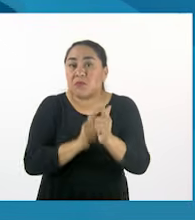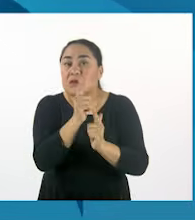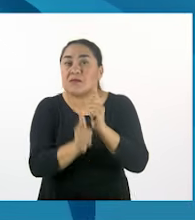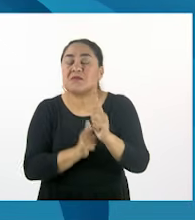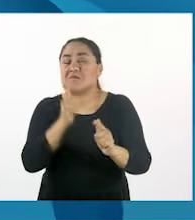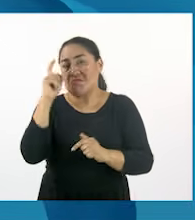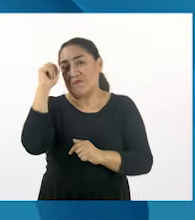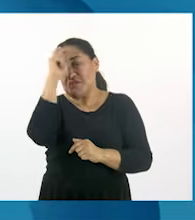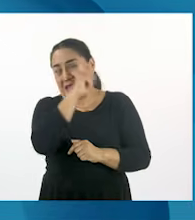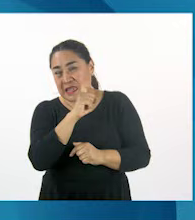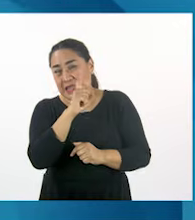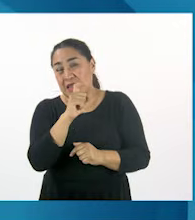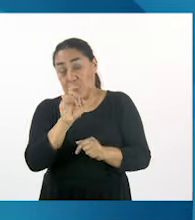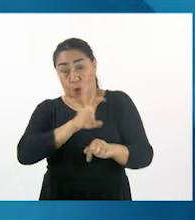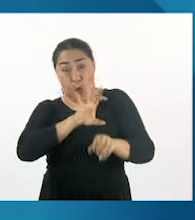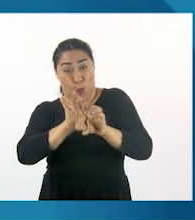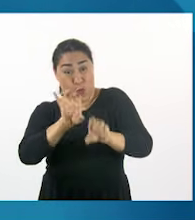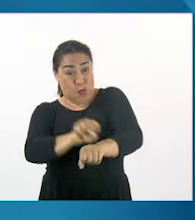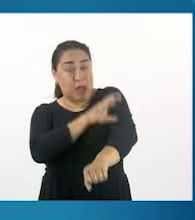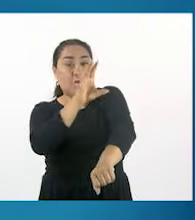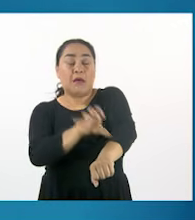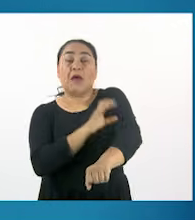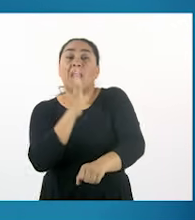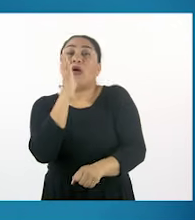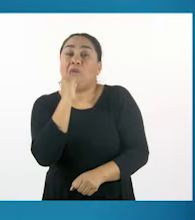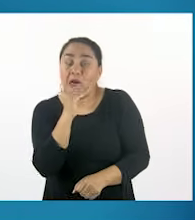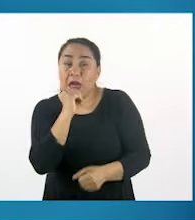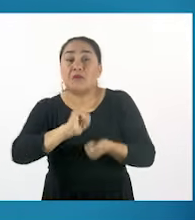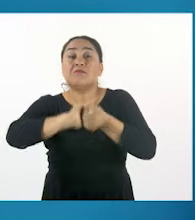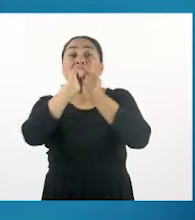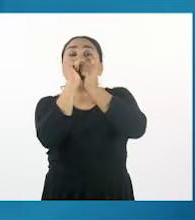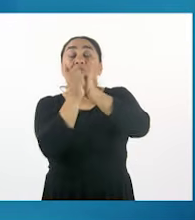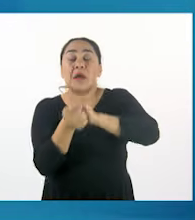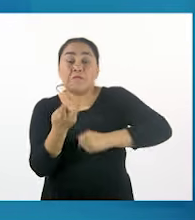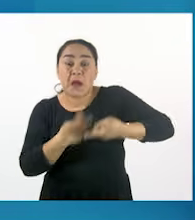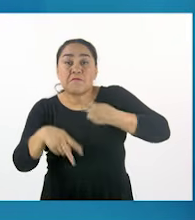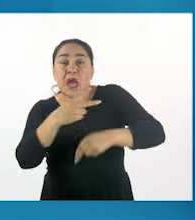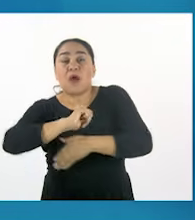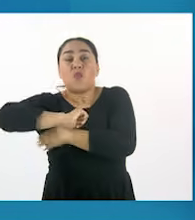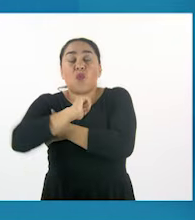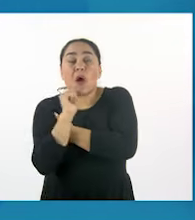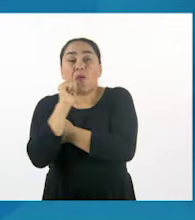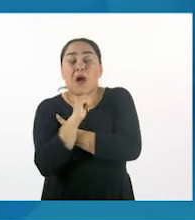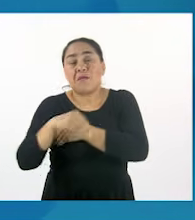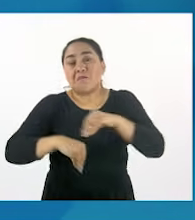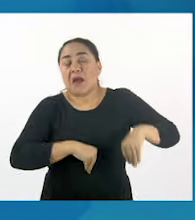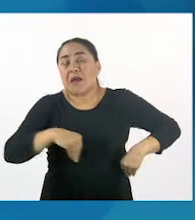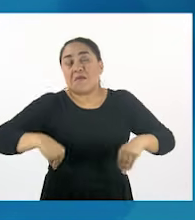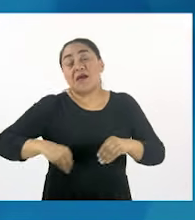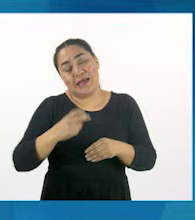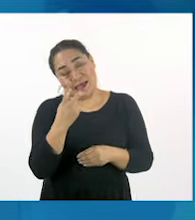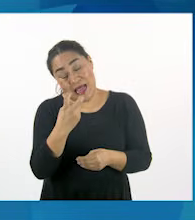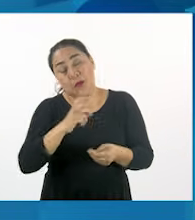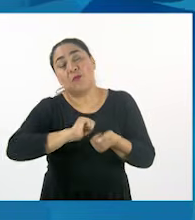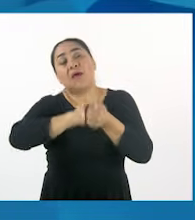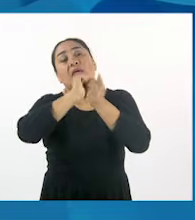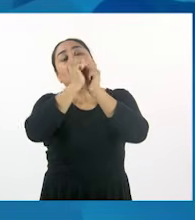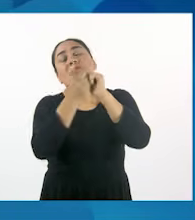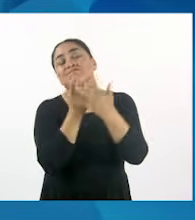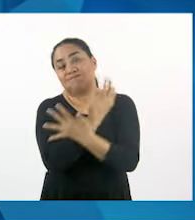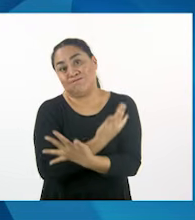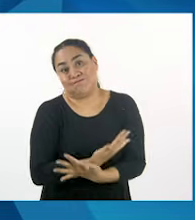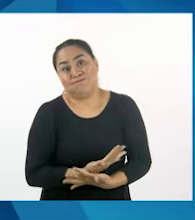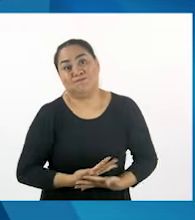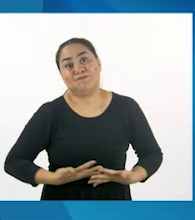en forma de energía, por lo que se va almacenando en otras partes del cuerpo. Y eso es lo que causa la